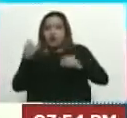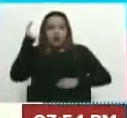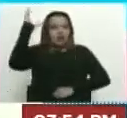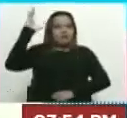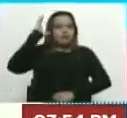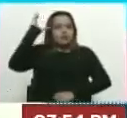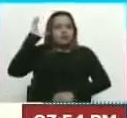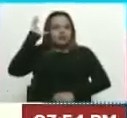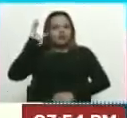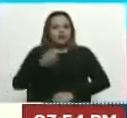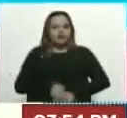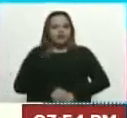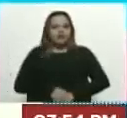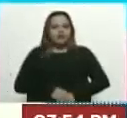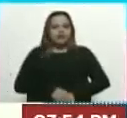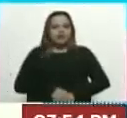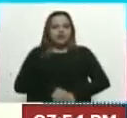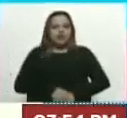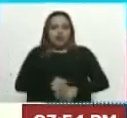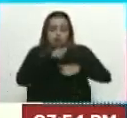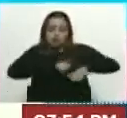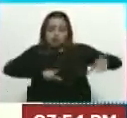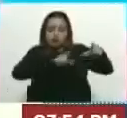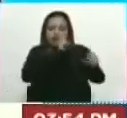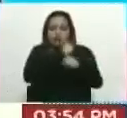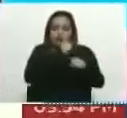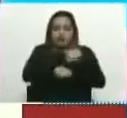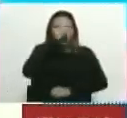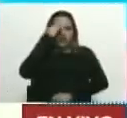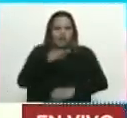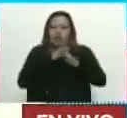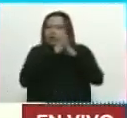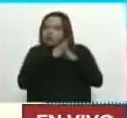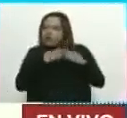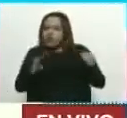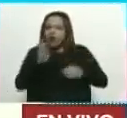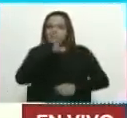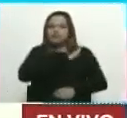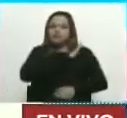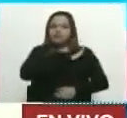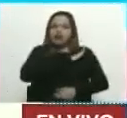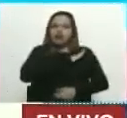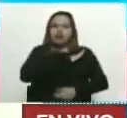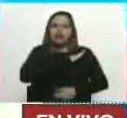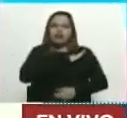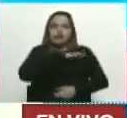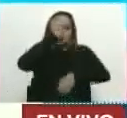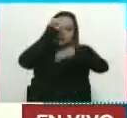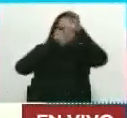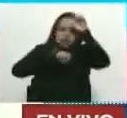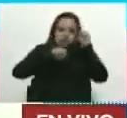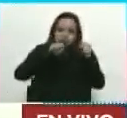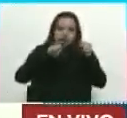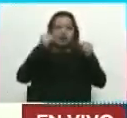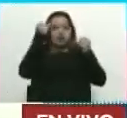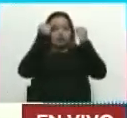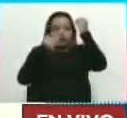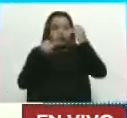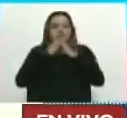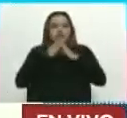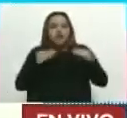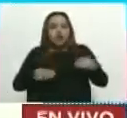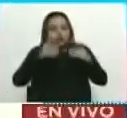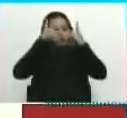capacidad, desde los cuarteles, con toda su preparación intelectual, académica, y con toda